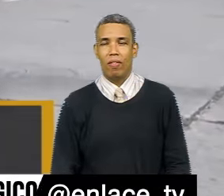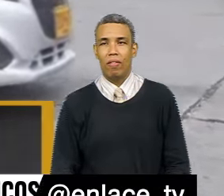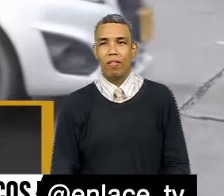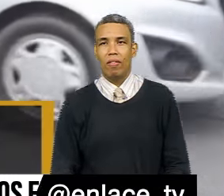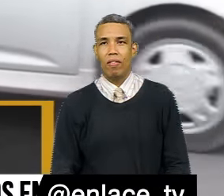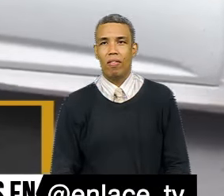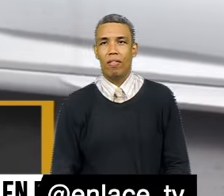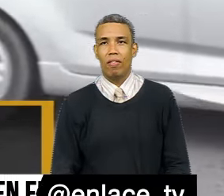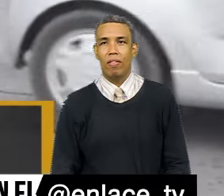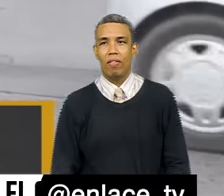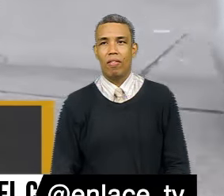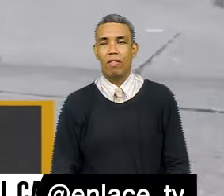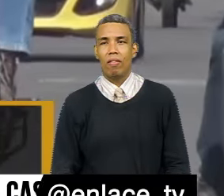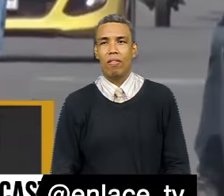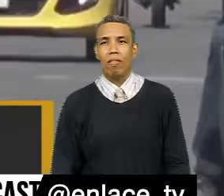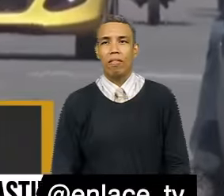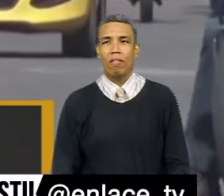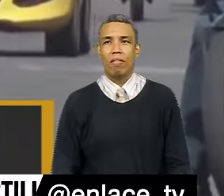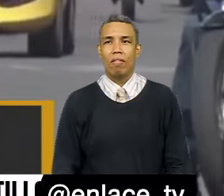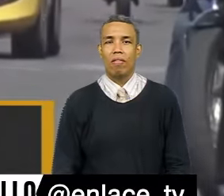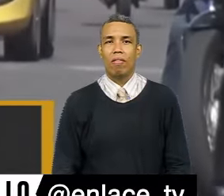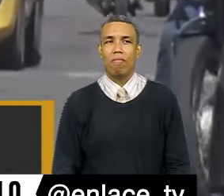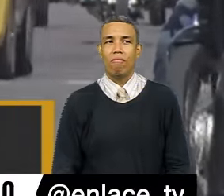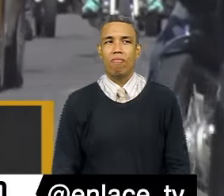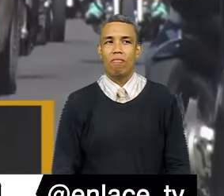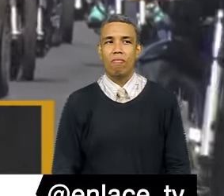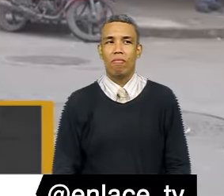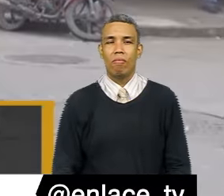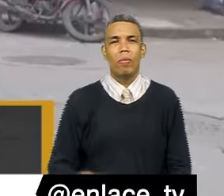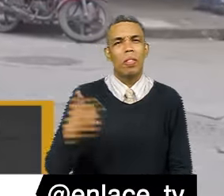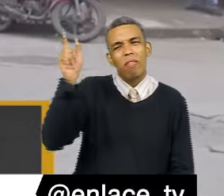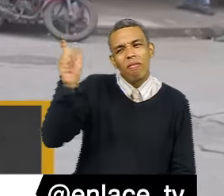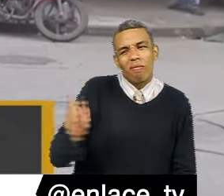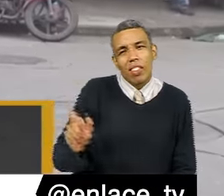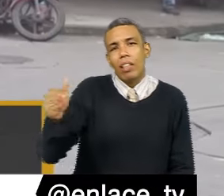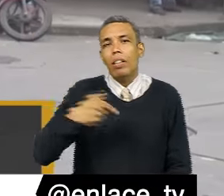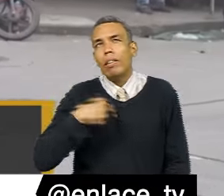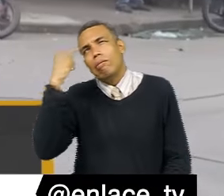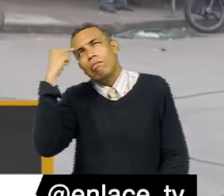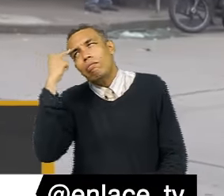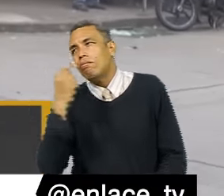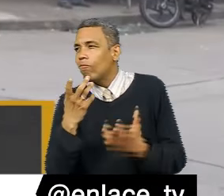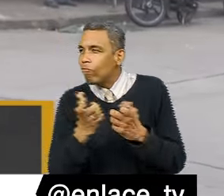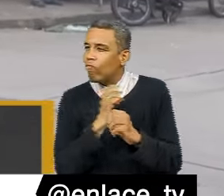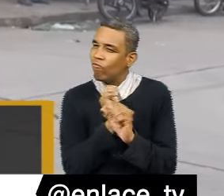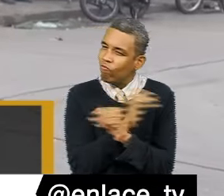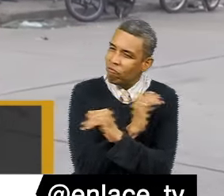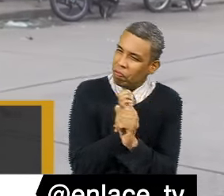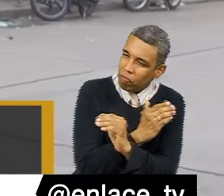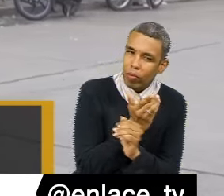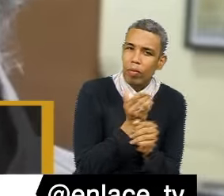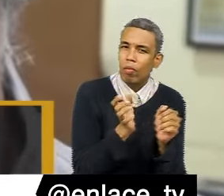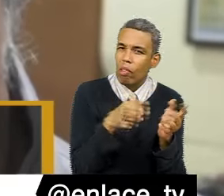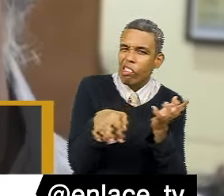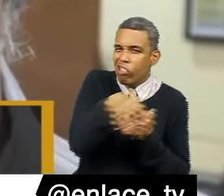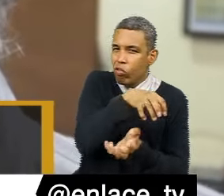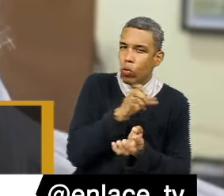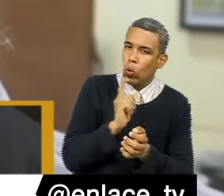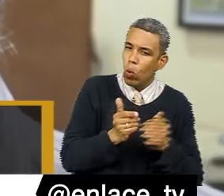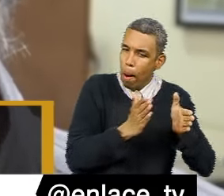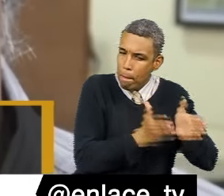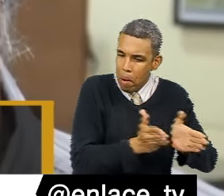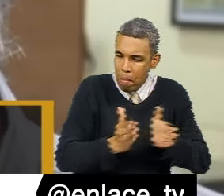por el urbanismo hizo que la preparación profesional estuviera enfocada hacia la educación de la seguridad vial. Desde 1962